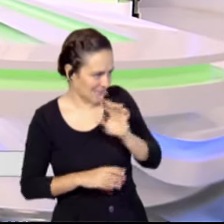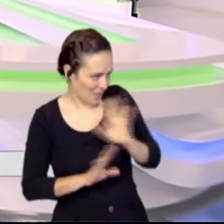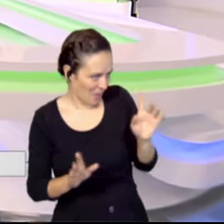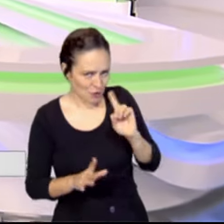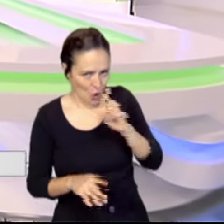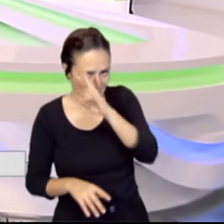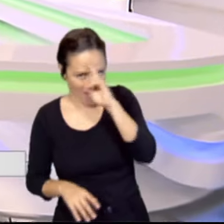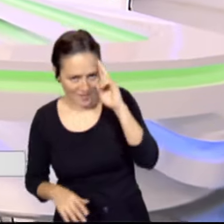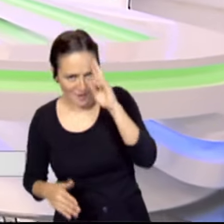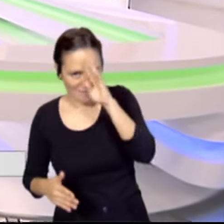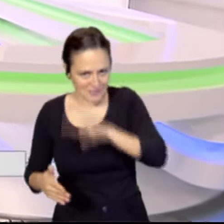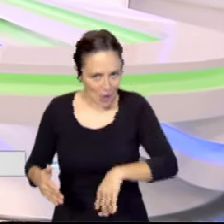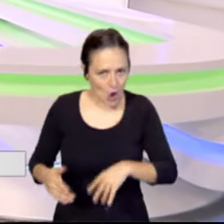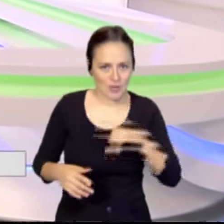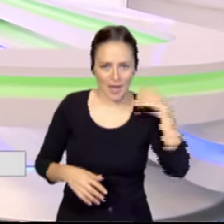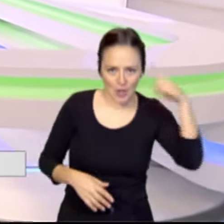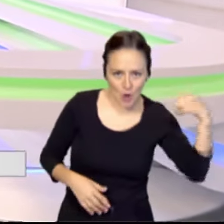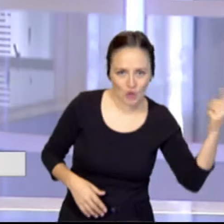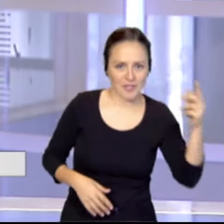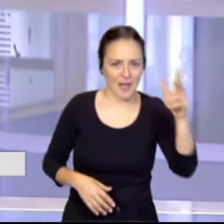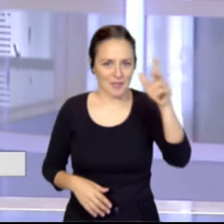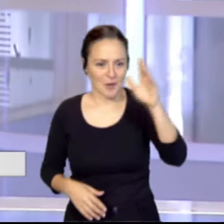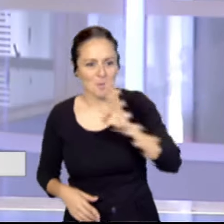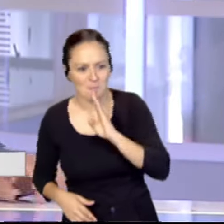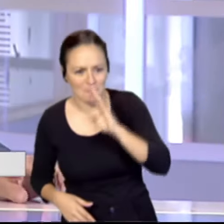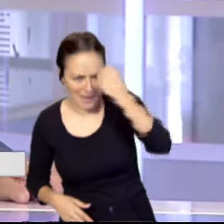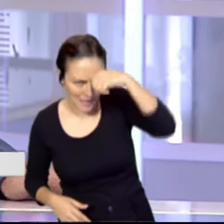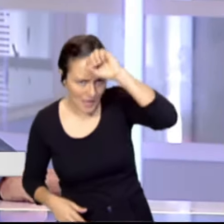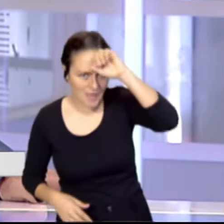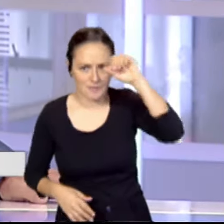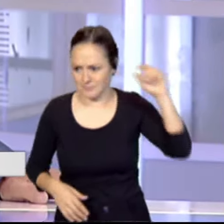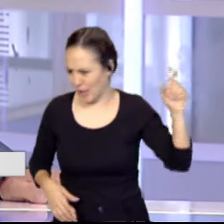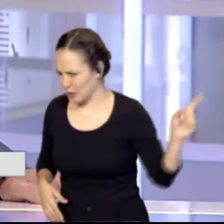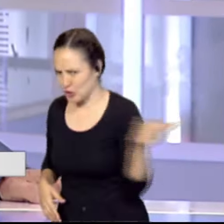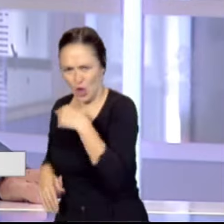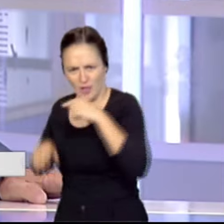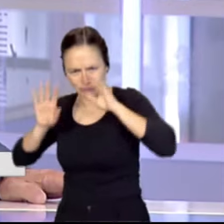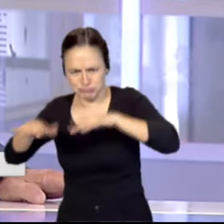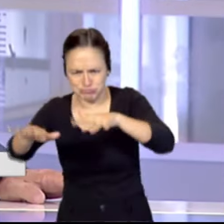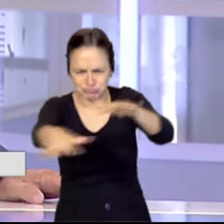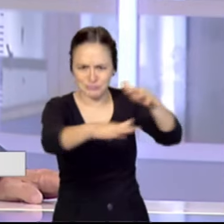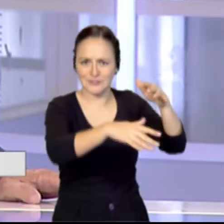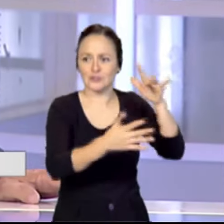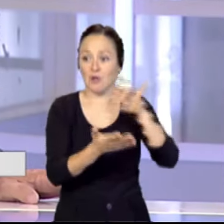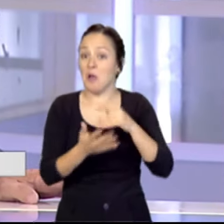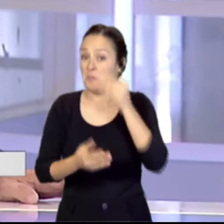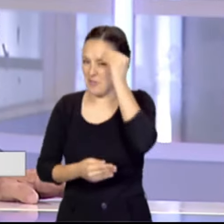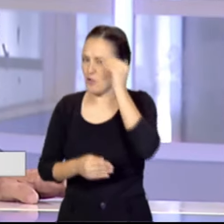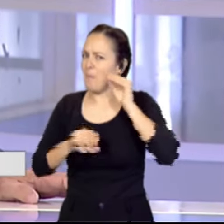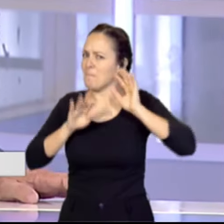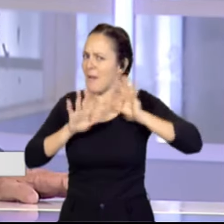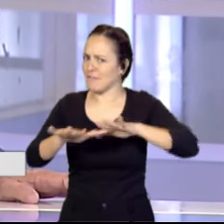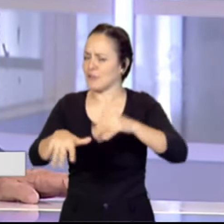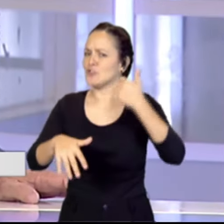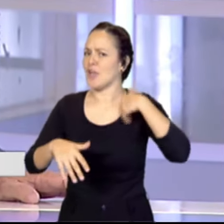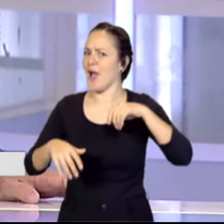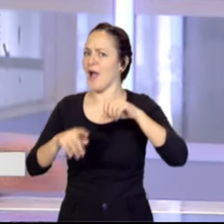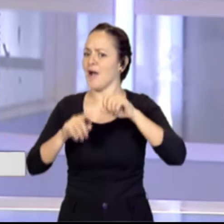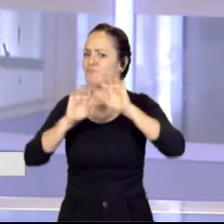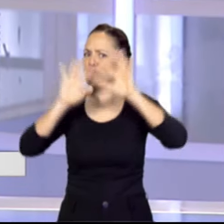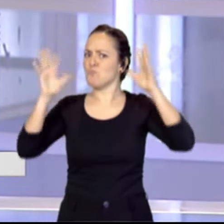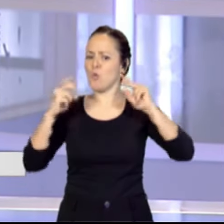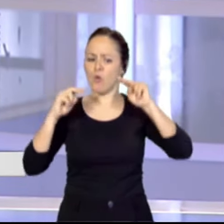Marí Barcelona en Londres en Berlín es una yo creo que está tomando la la manifestación un sentido Ya universal casi